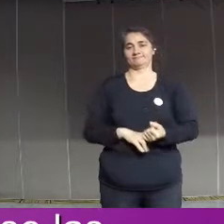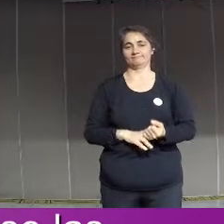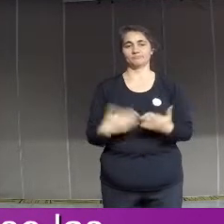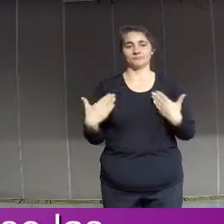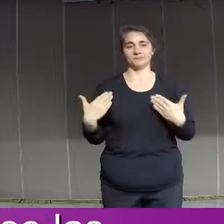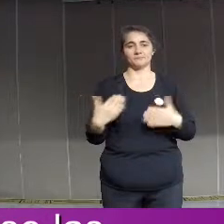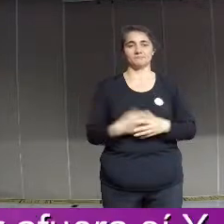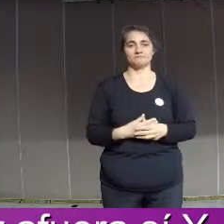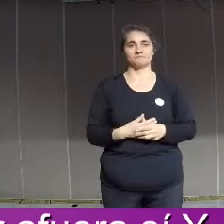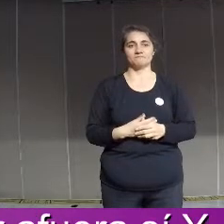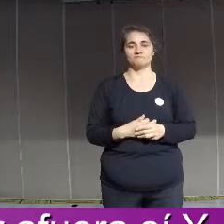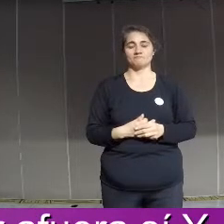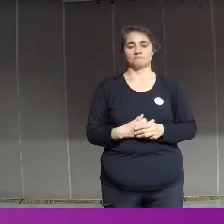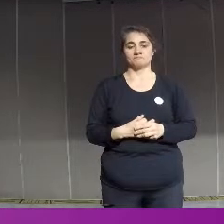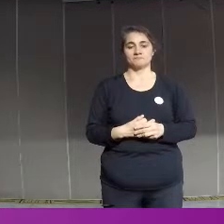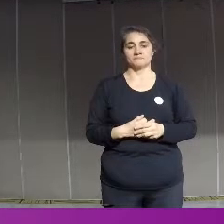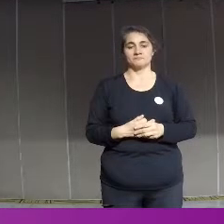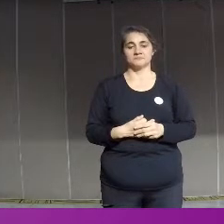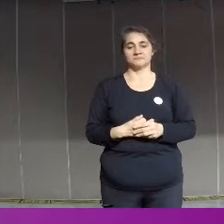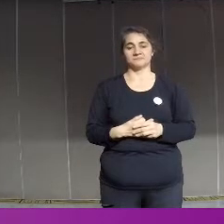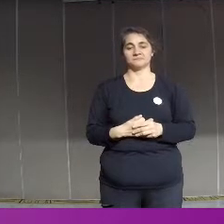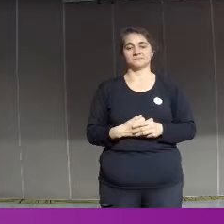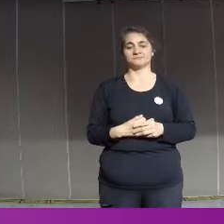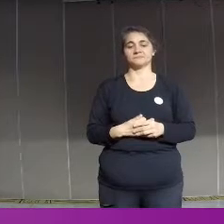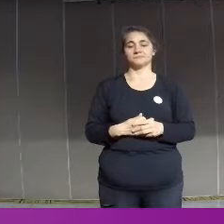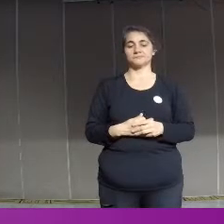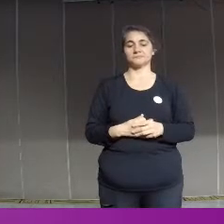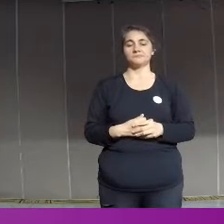Ahí. Espera, ahí.